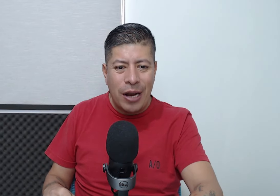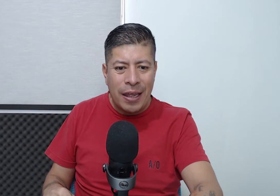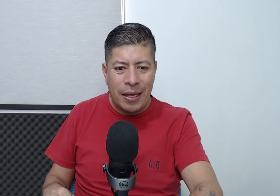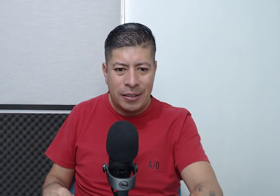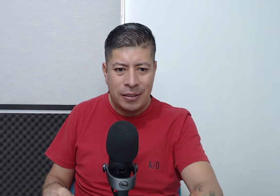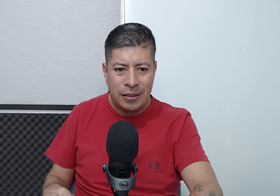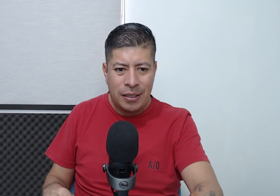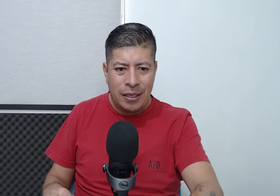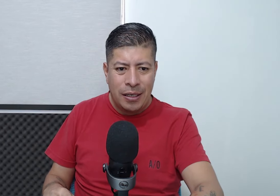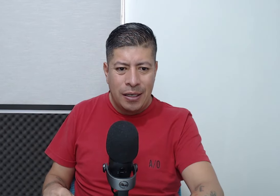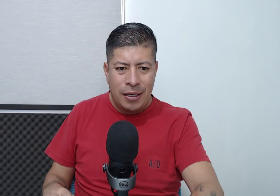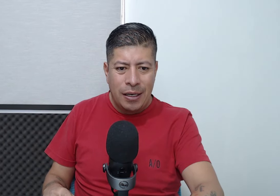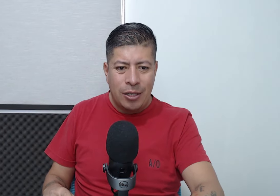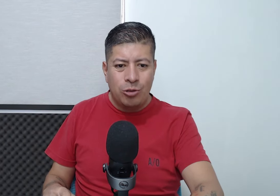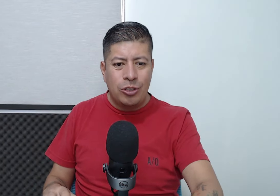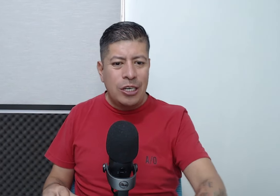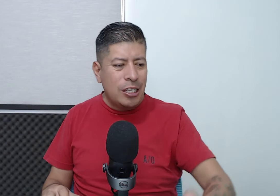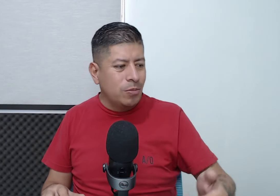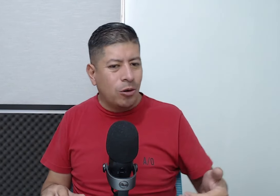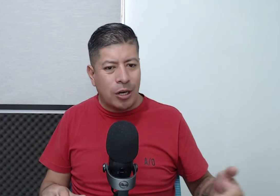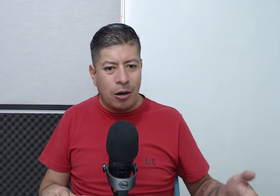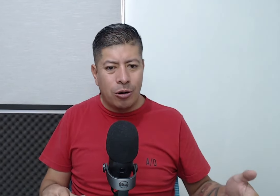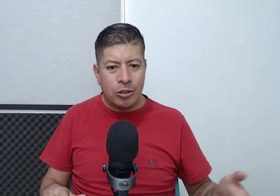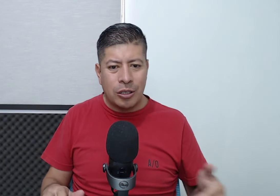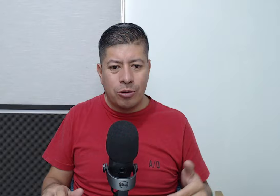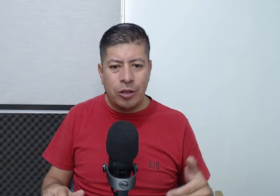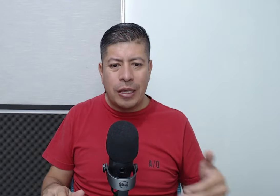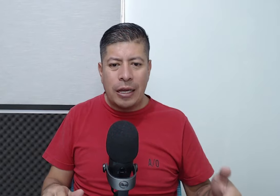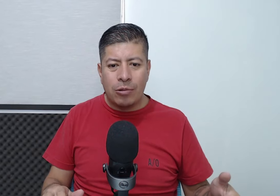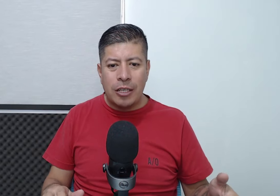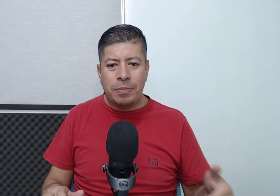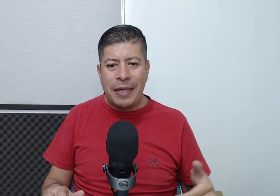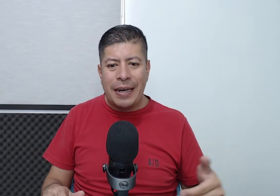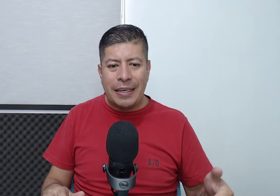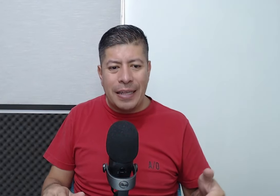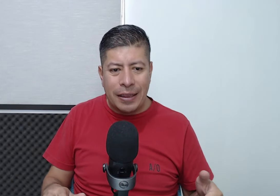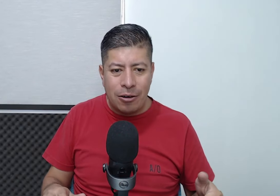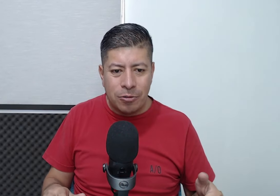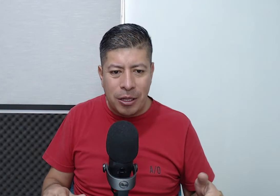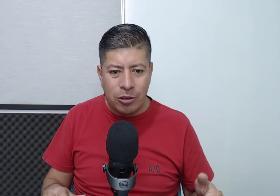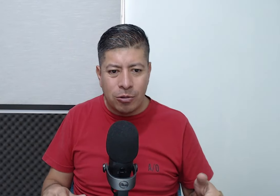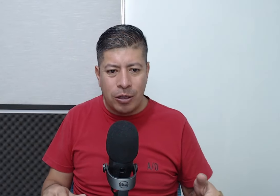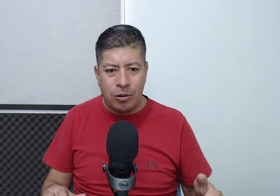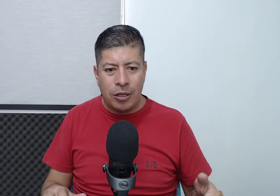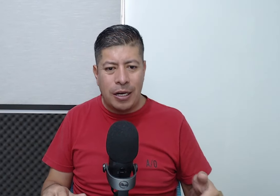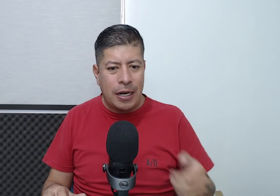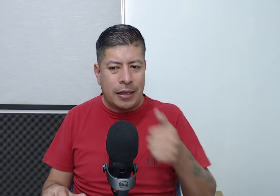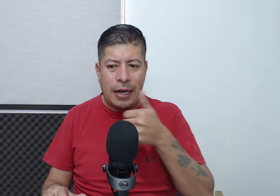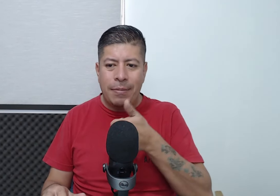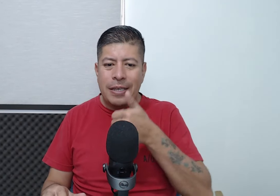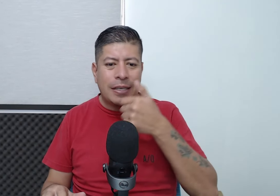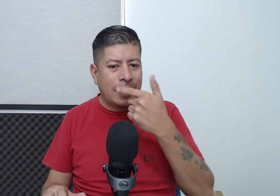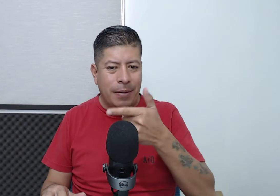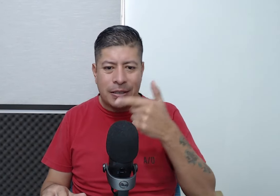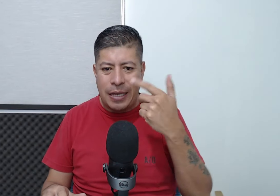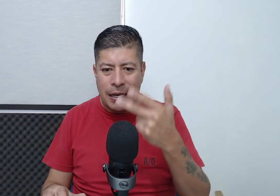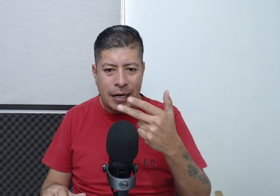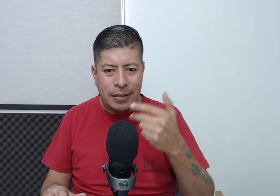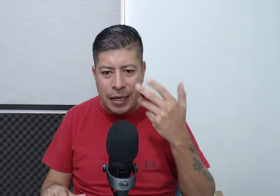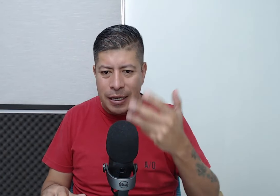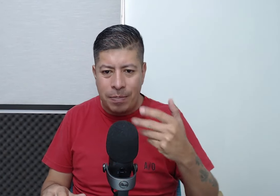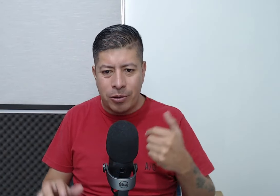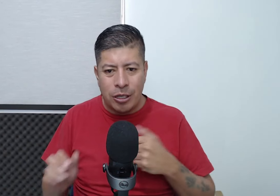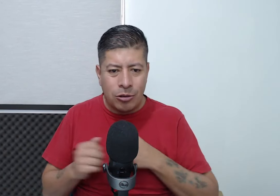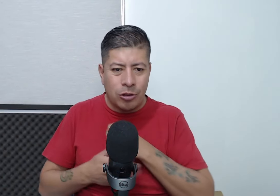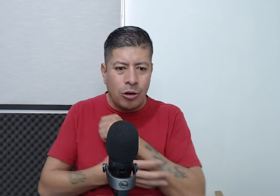millonadas es un cinismo que los pseudointelectuales pidan equidad en los medios cuando tienen a Televisa tvca